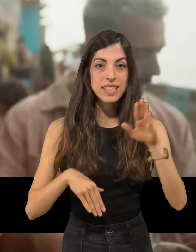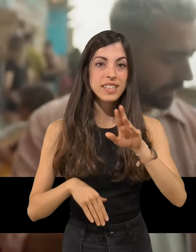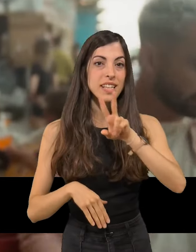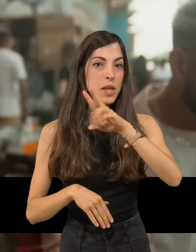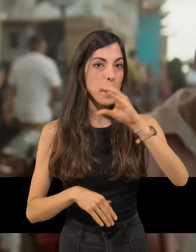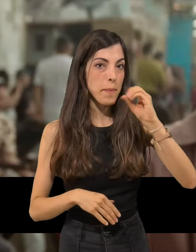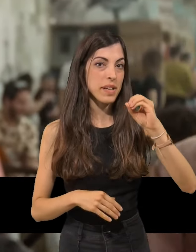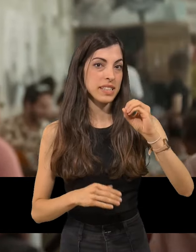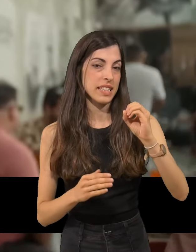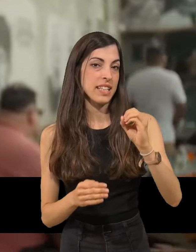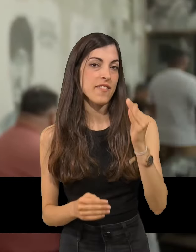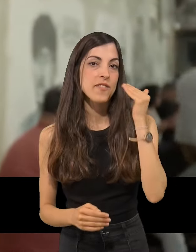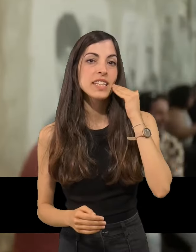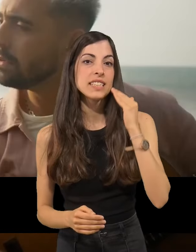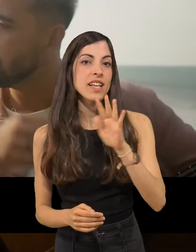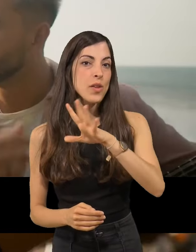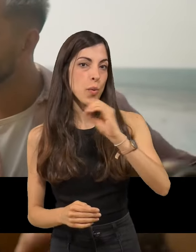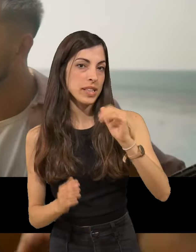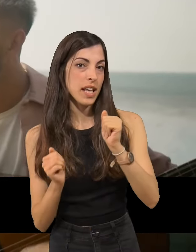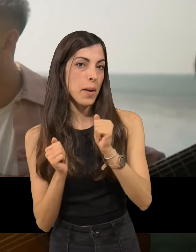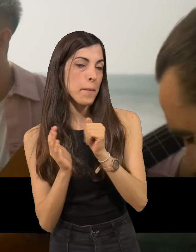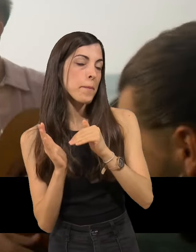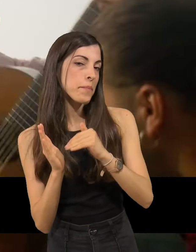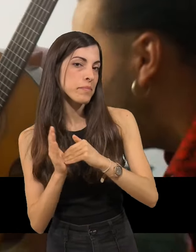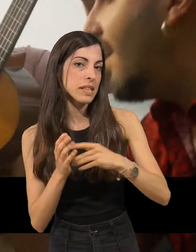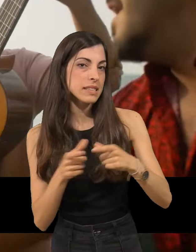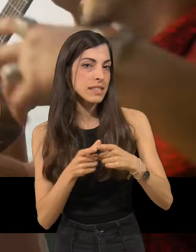Con más de 20 fechas y 50.000 entradas a la venta,